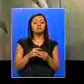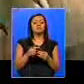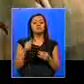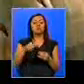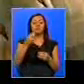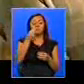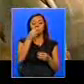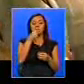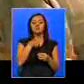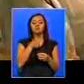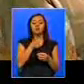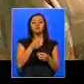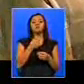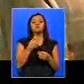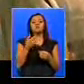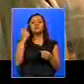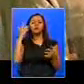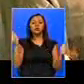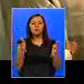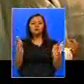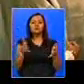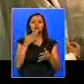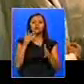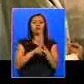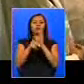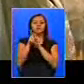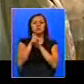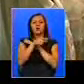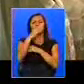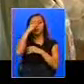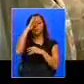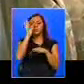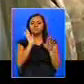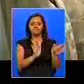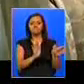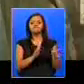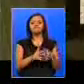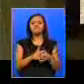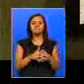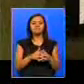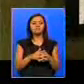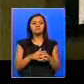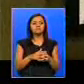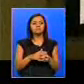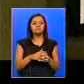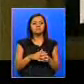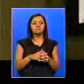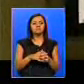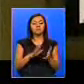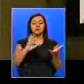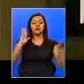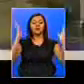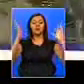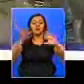medicamentos que han innovado, medicamentos nuevos que han sido desarrollados en Cuba. Esa es la forma, compañero. La revolución